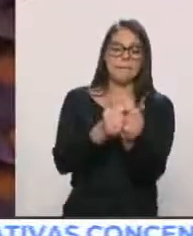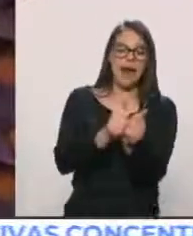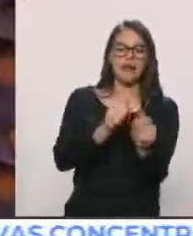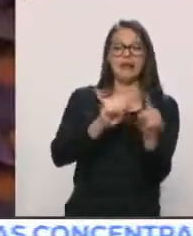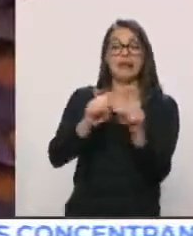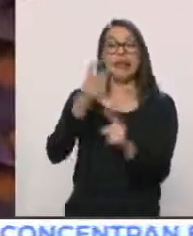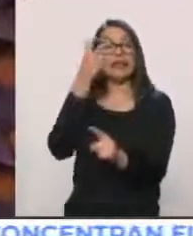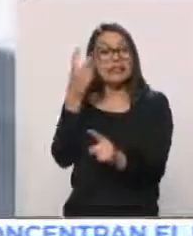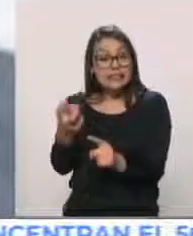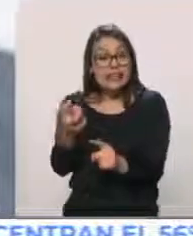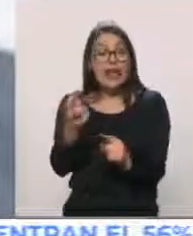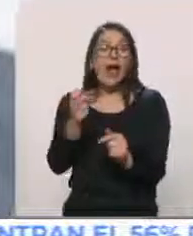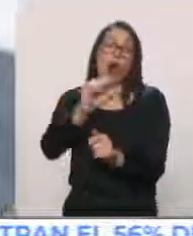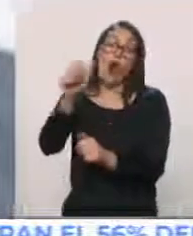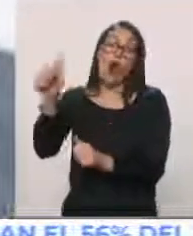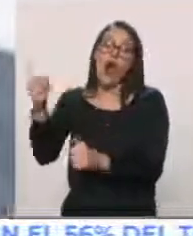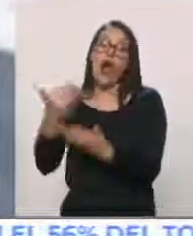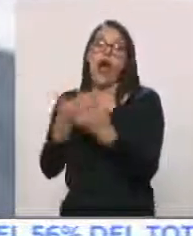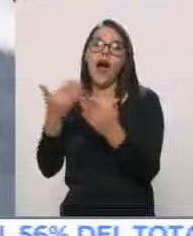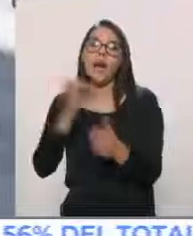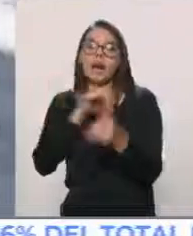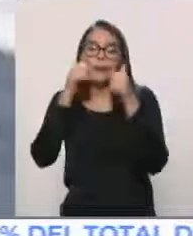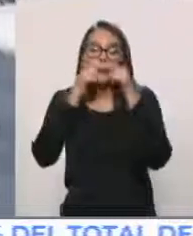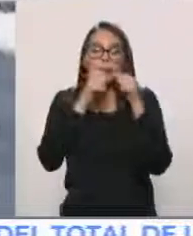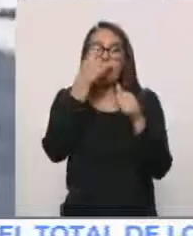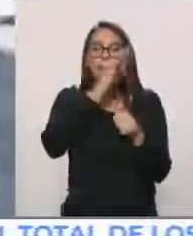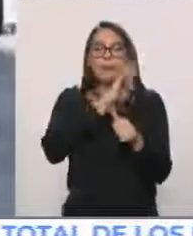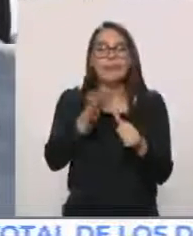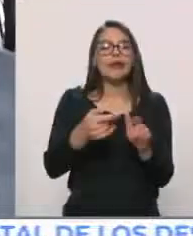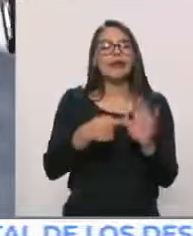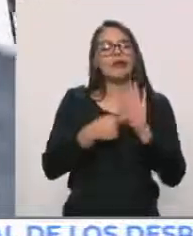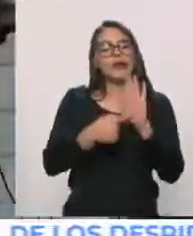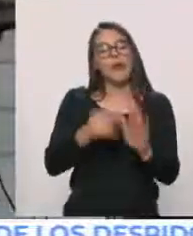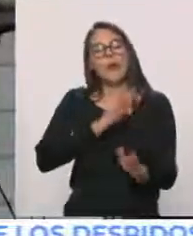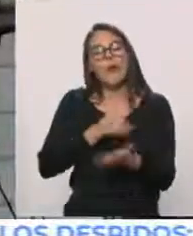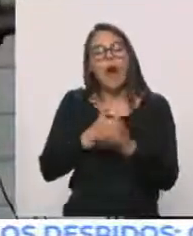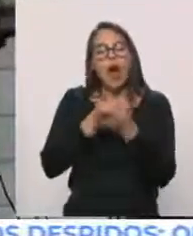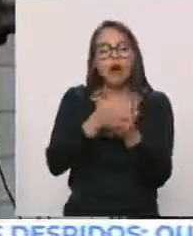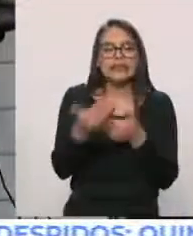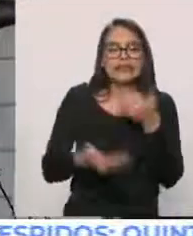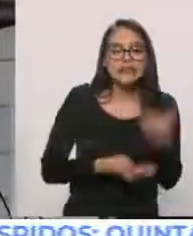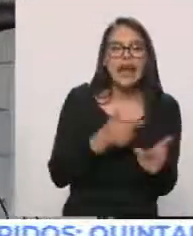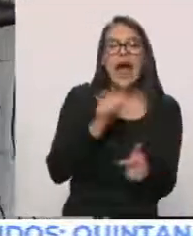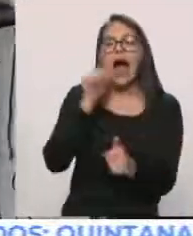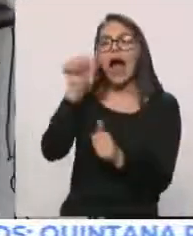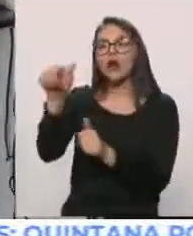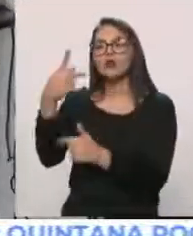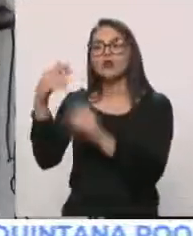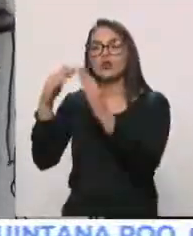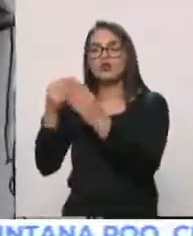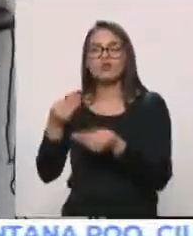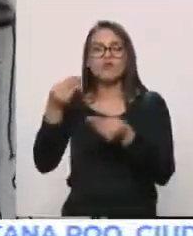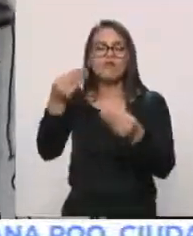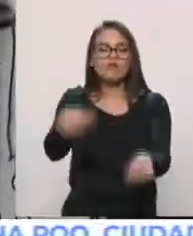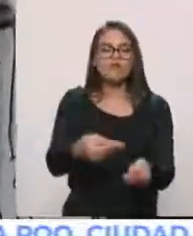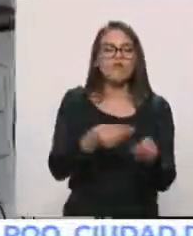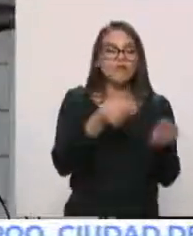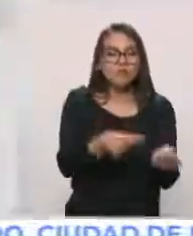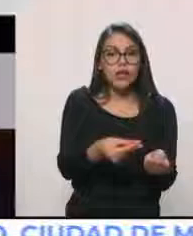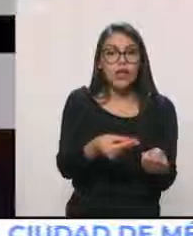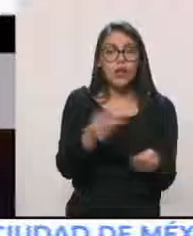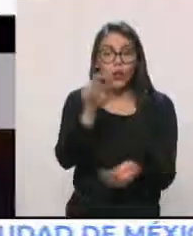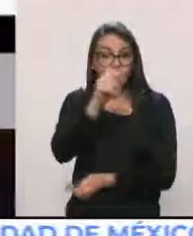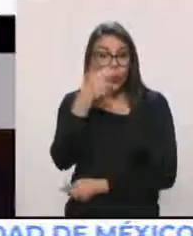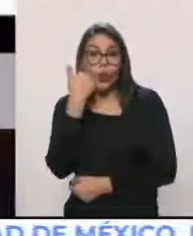servicio a domicilio con la finalidad de mantener la economía local. Para que los comercios aparezcan en esta herramienta